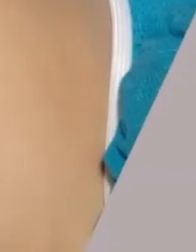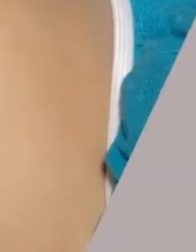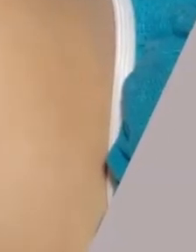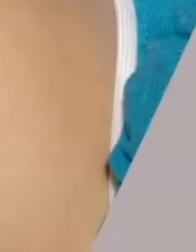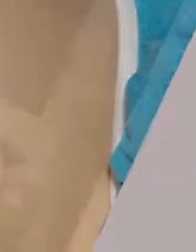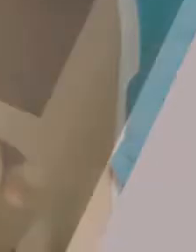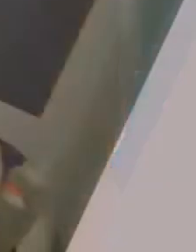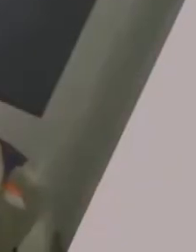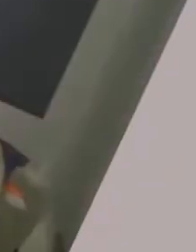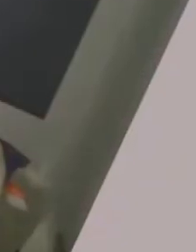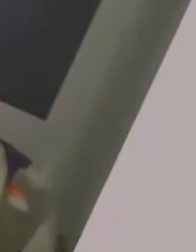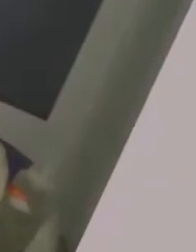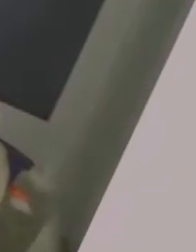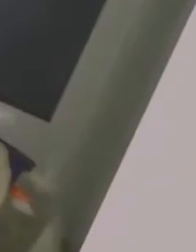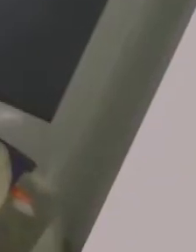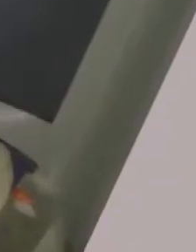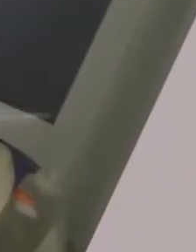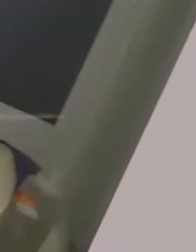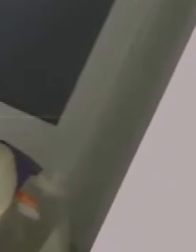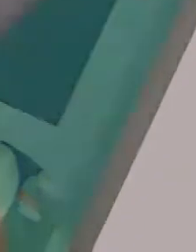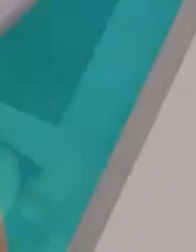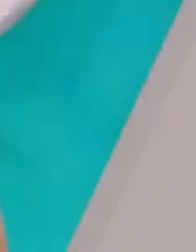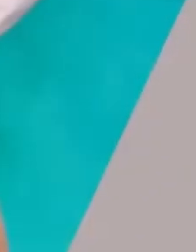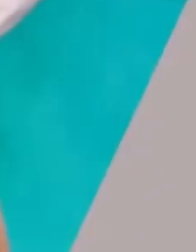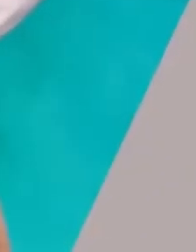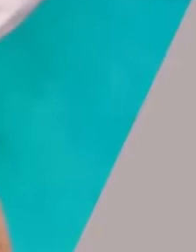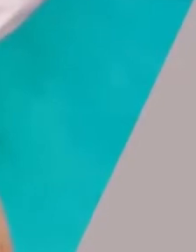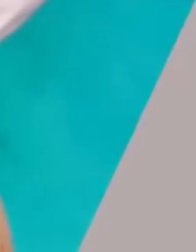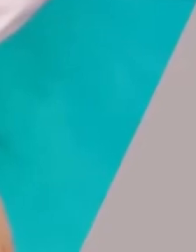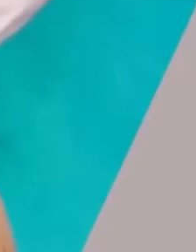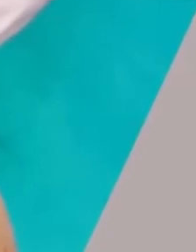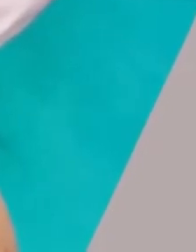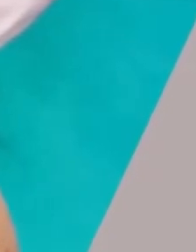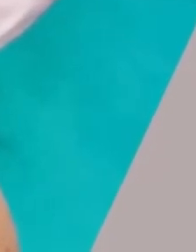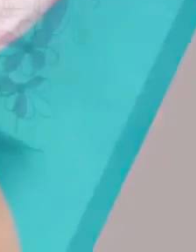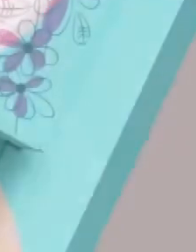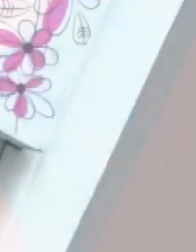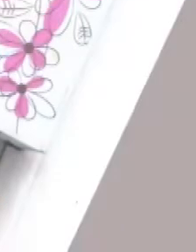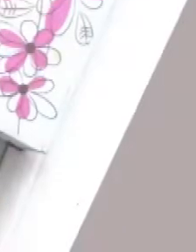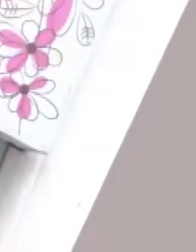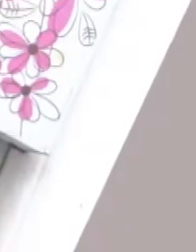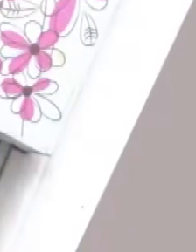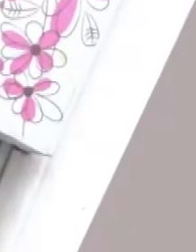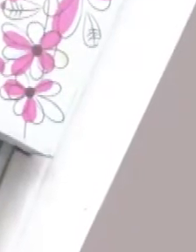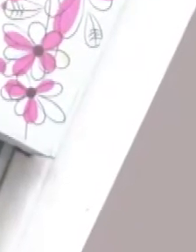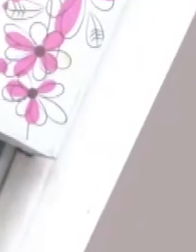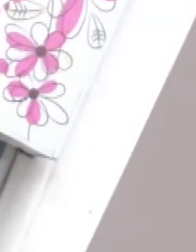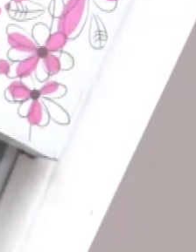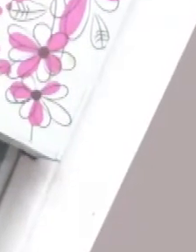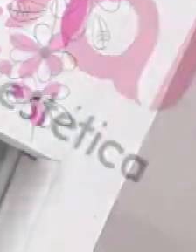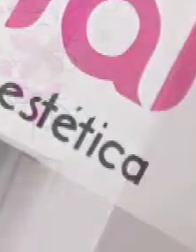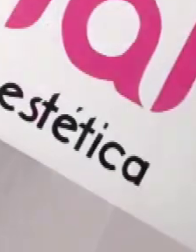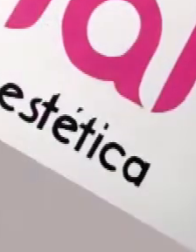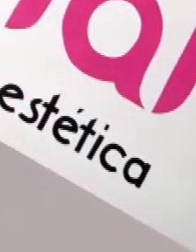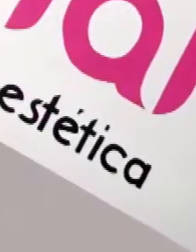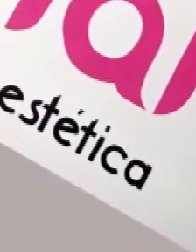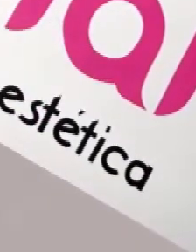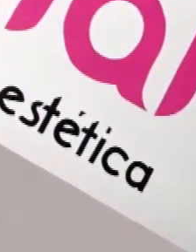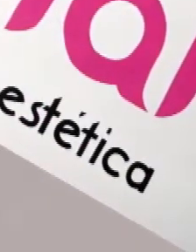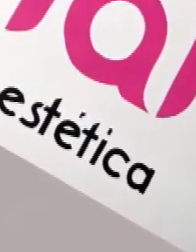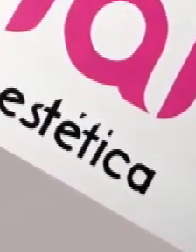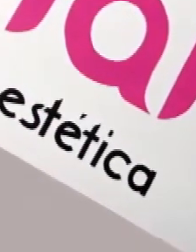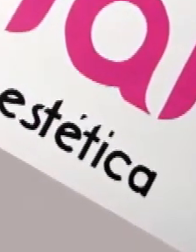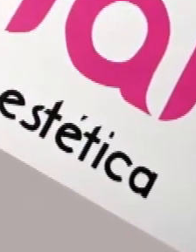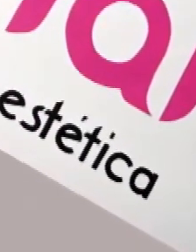en la calle 49A, número 1129 del Barrio Colombia. Aparta tu cita al